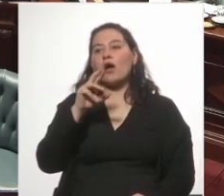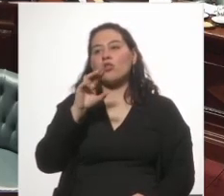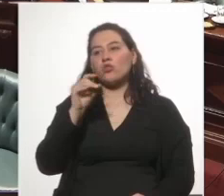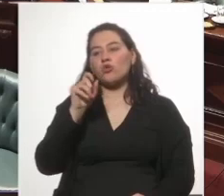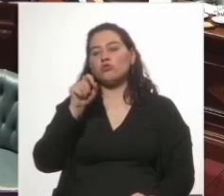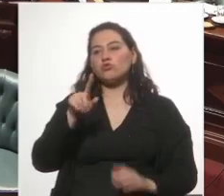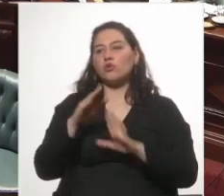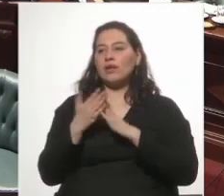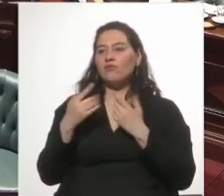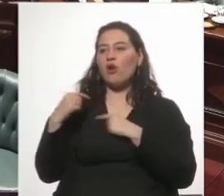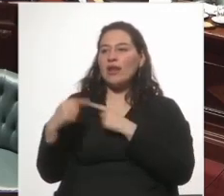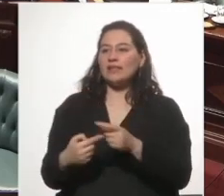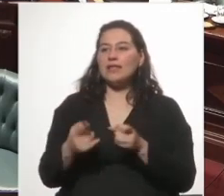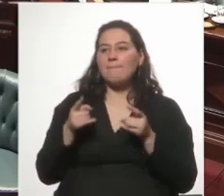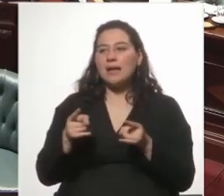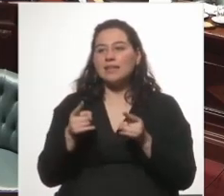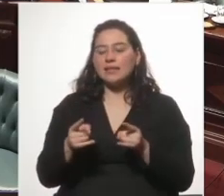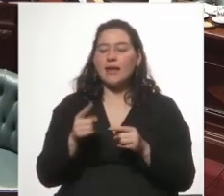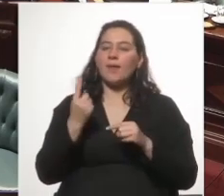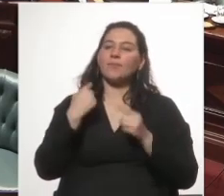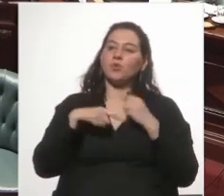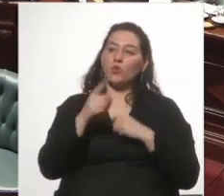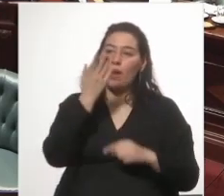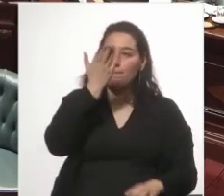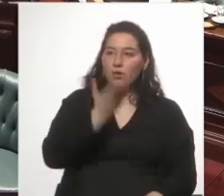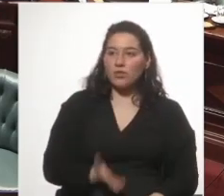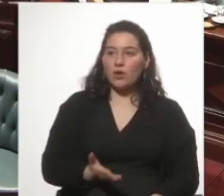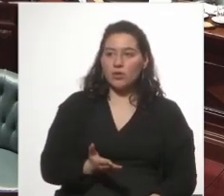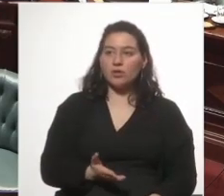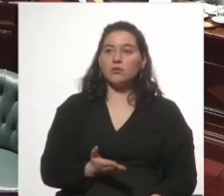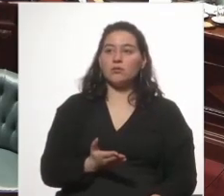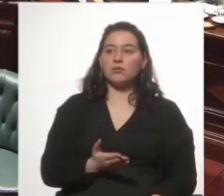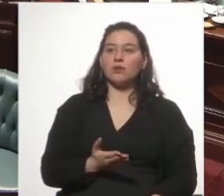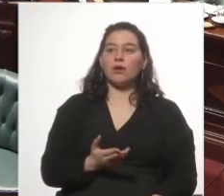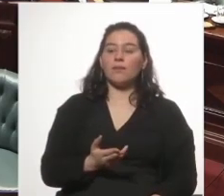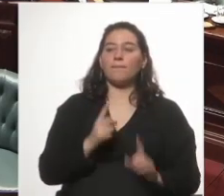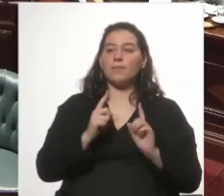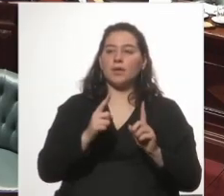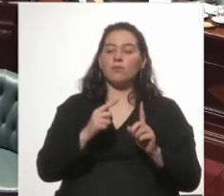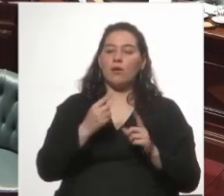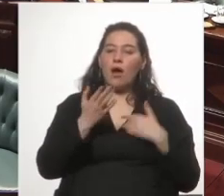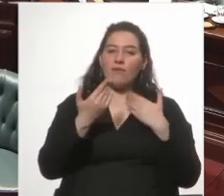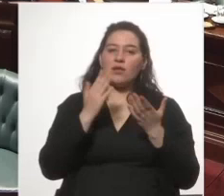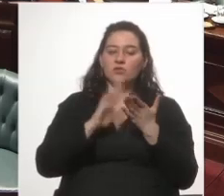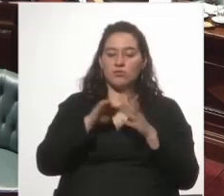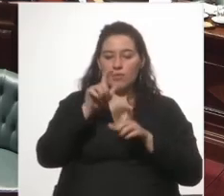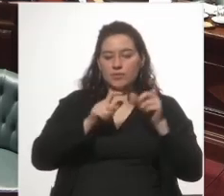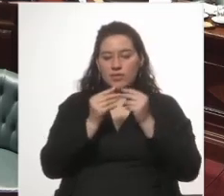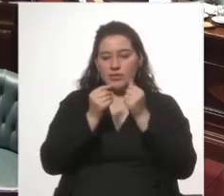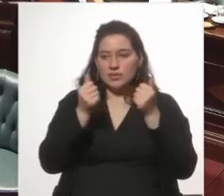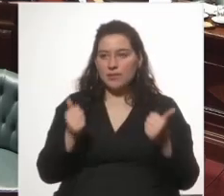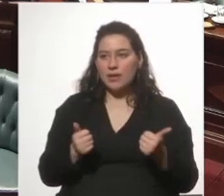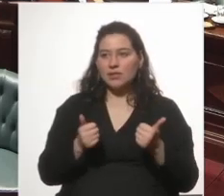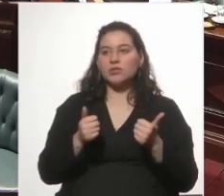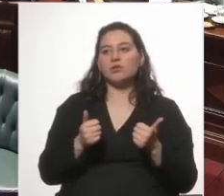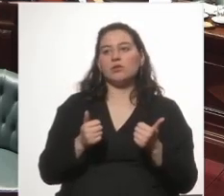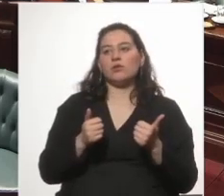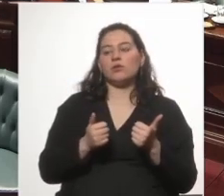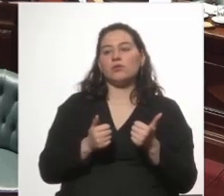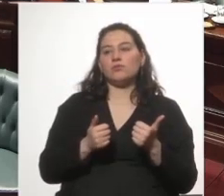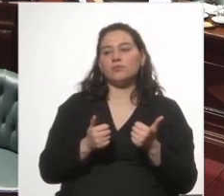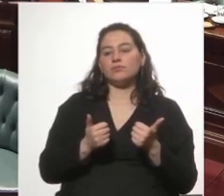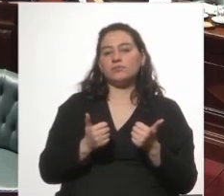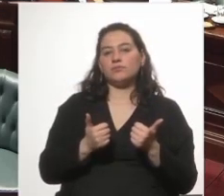Herencia Maldita. Es así que una protagonista de dicho juicio afirma, refiriéndose al tema de los desaparecidos, según el citado